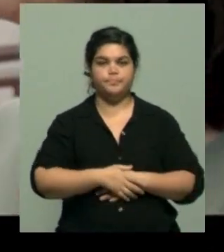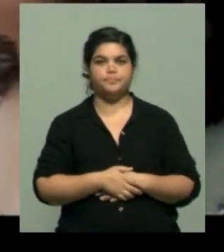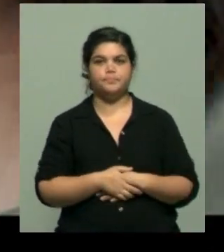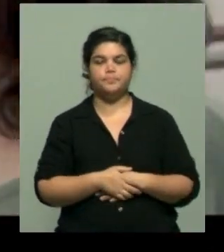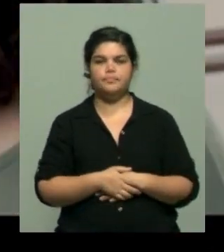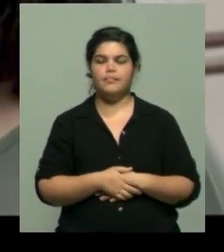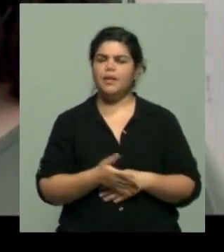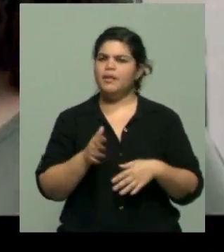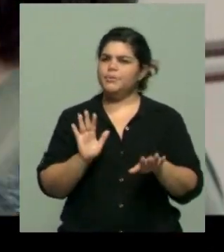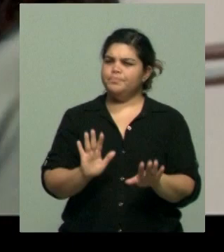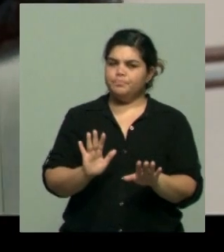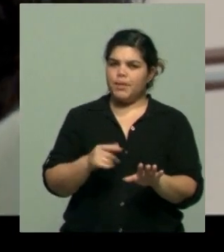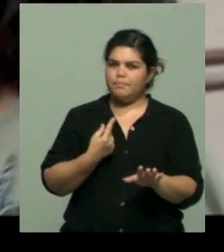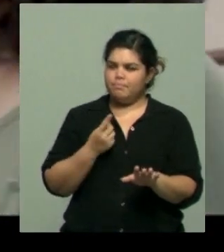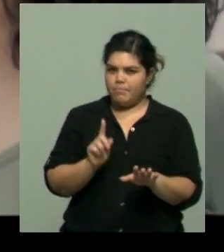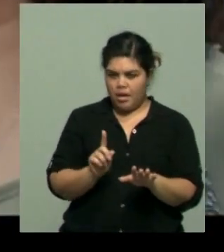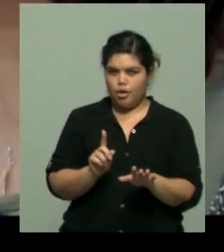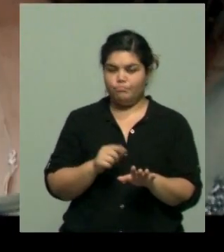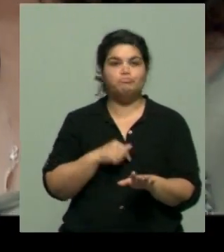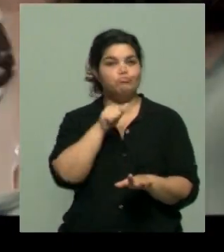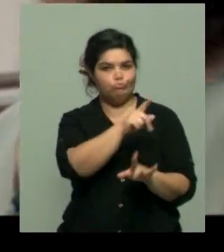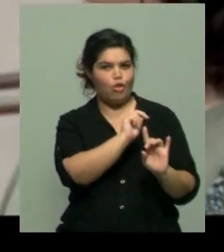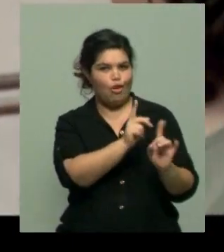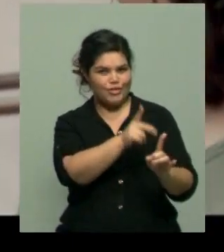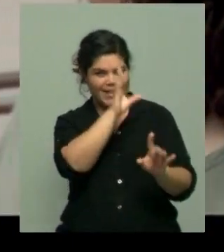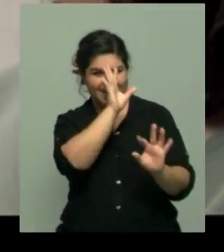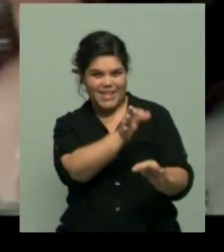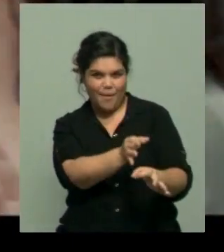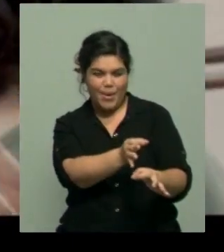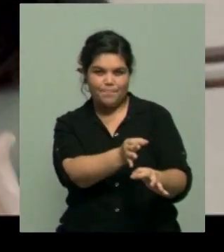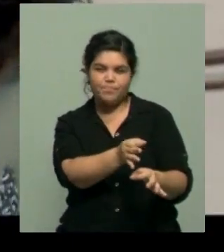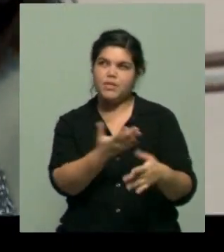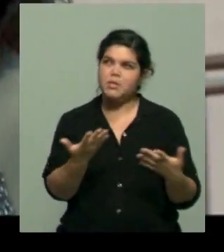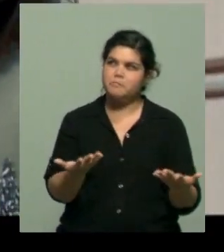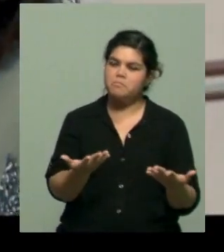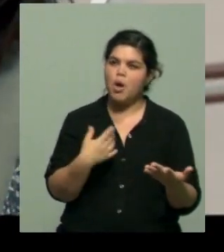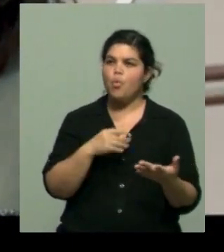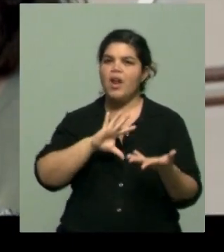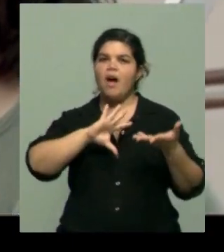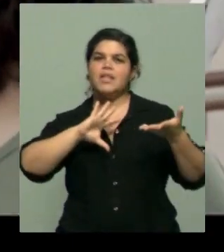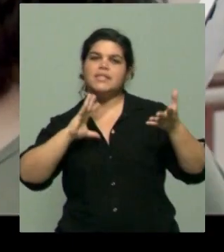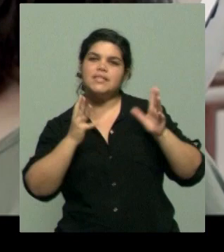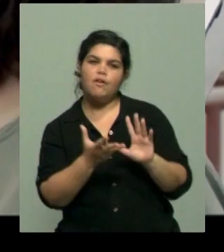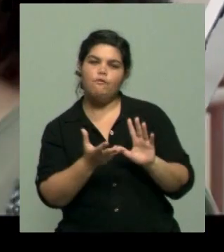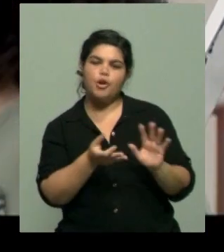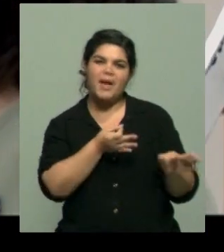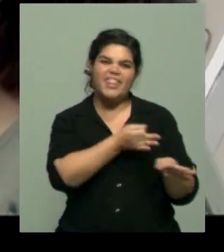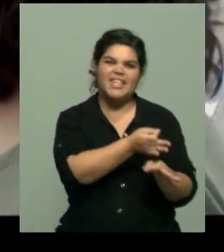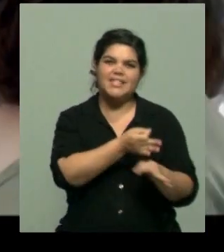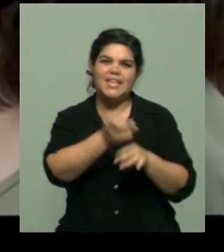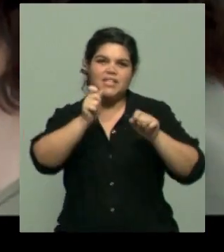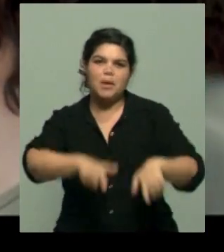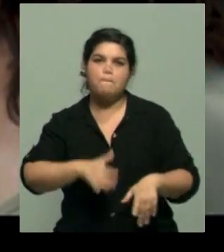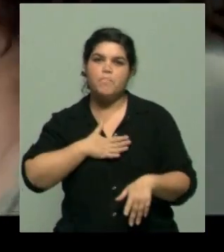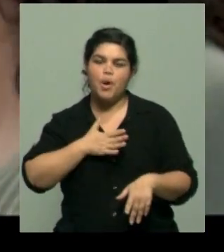Pero si tuvieras, y en este caso vos como docente, poner una calificación a nuestro sistema de educación